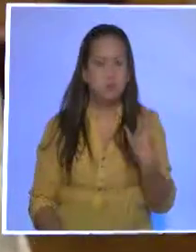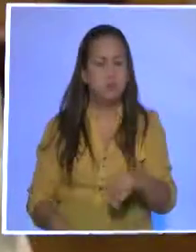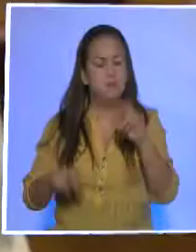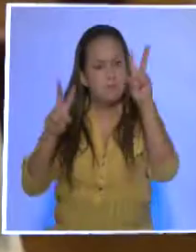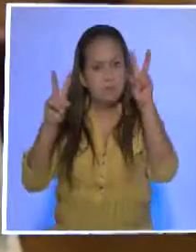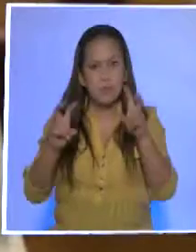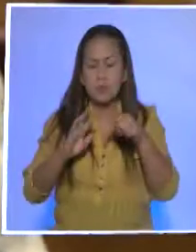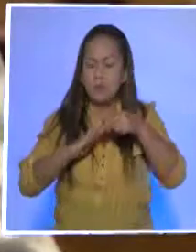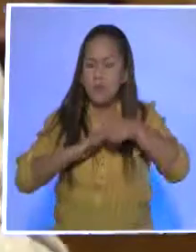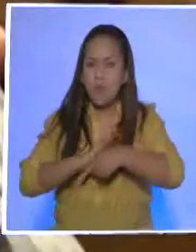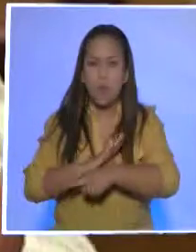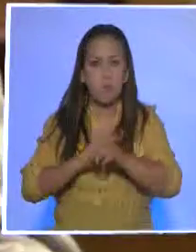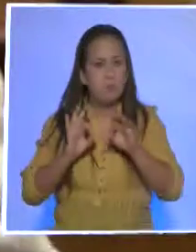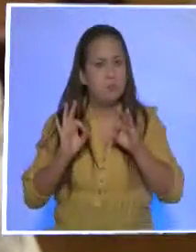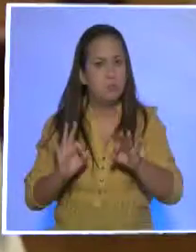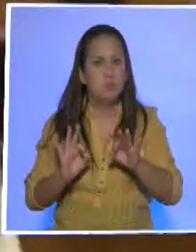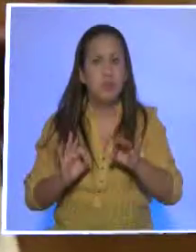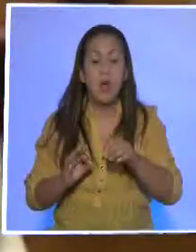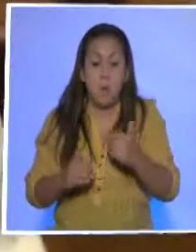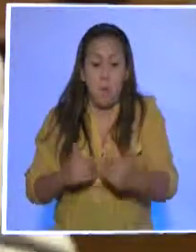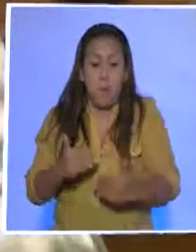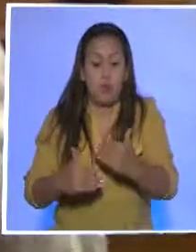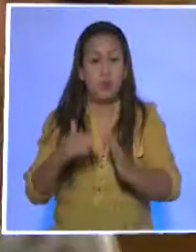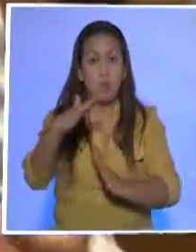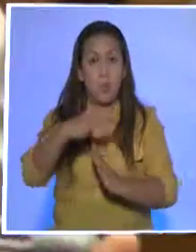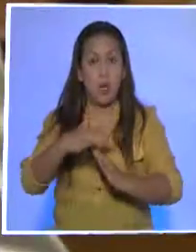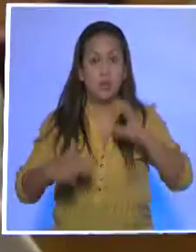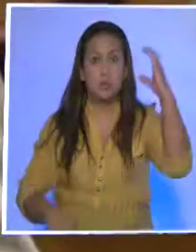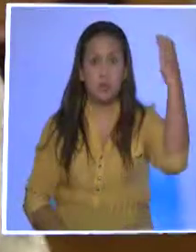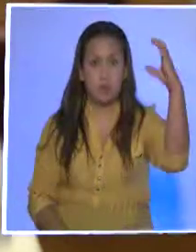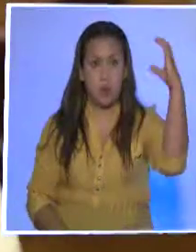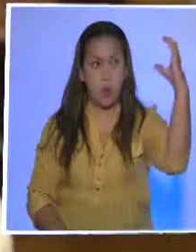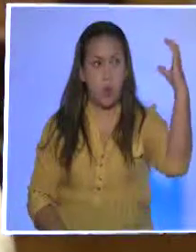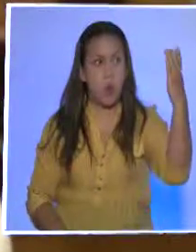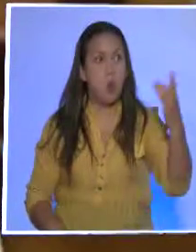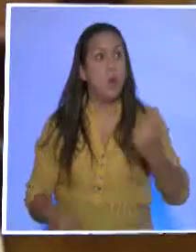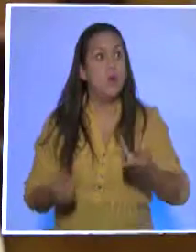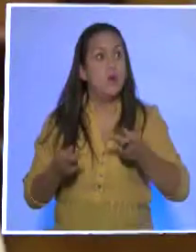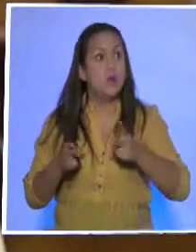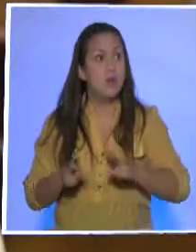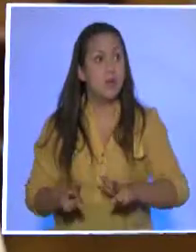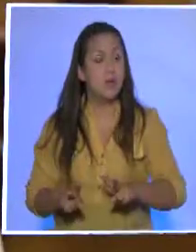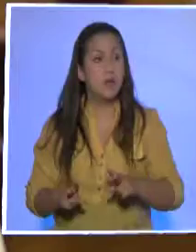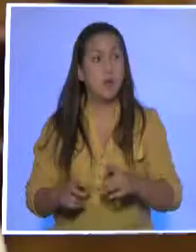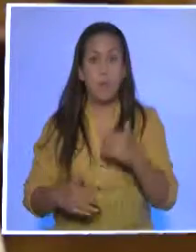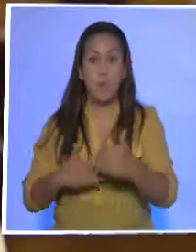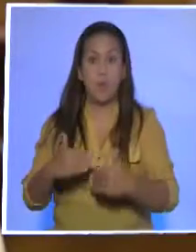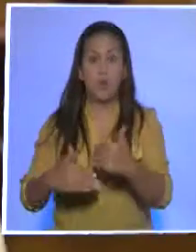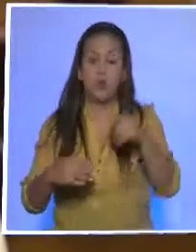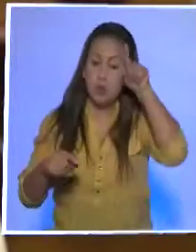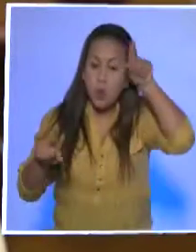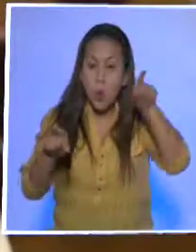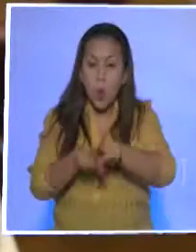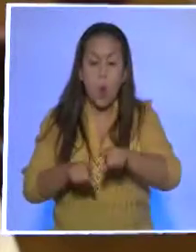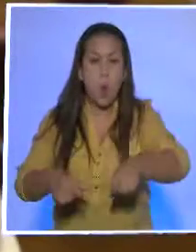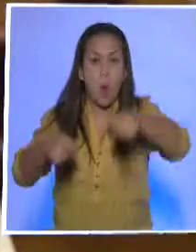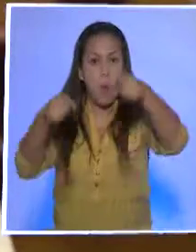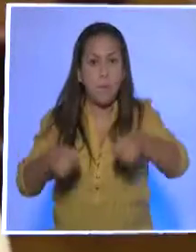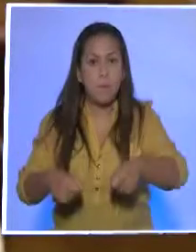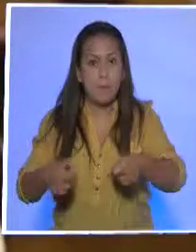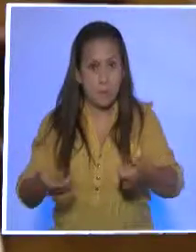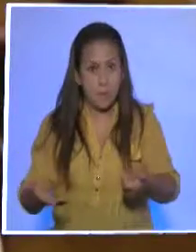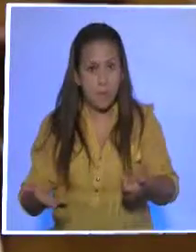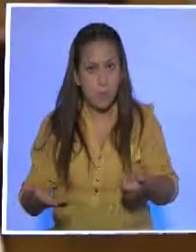importantes como el proceso de paz en colombia como el proceso de acuerdo por